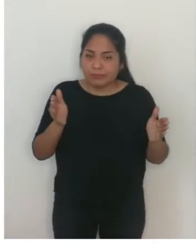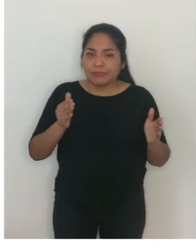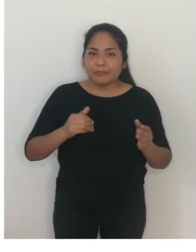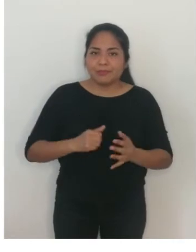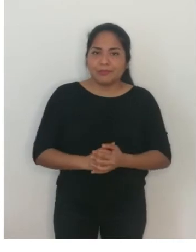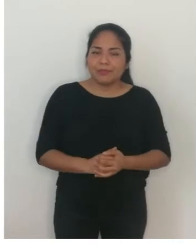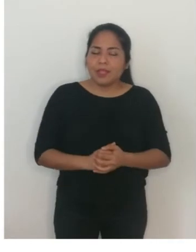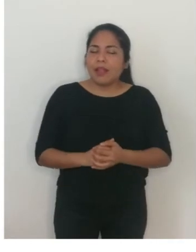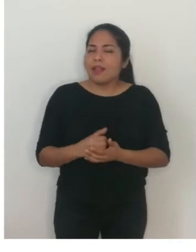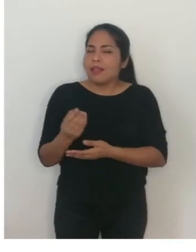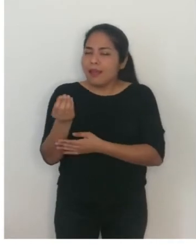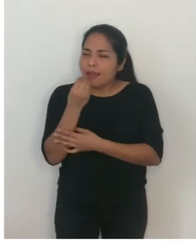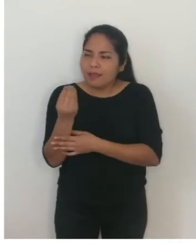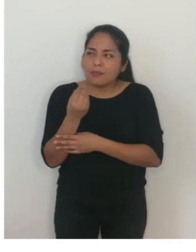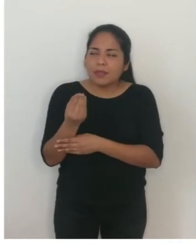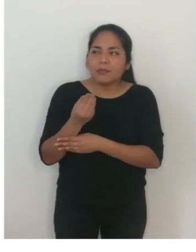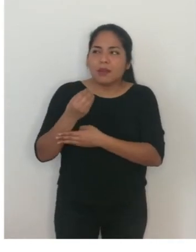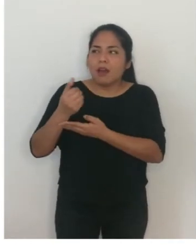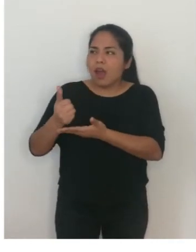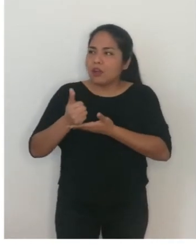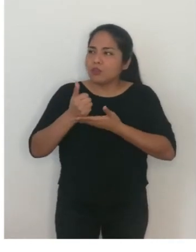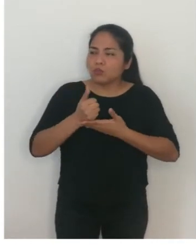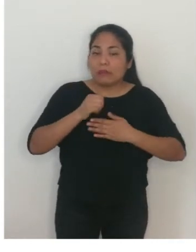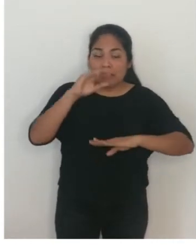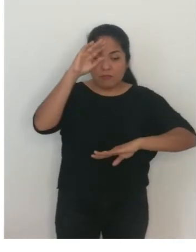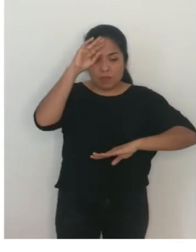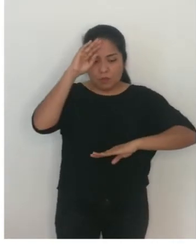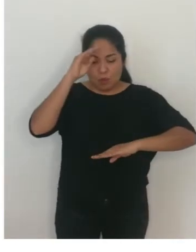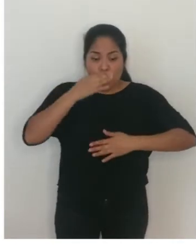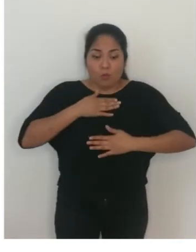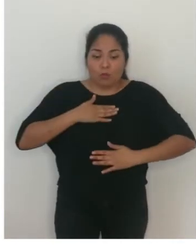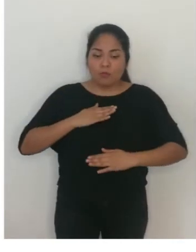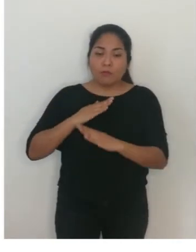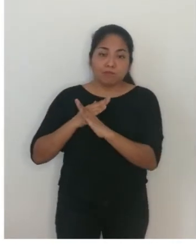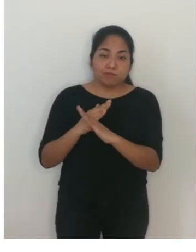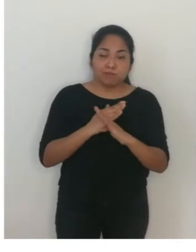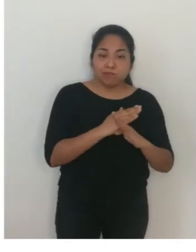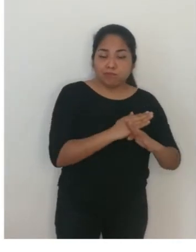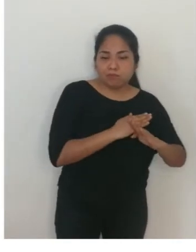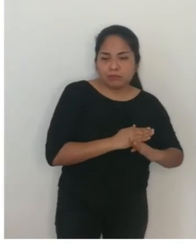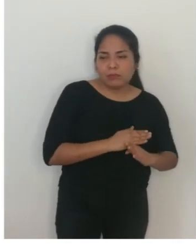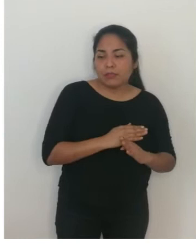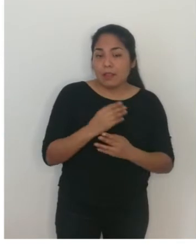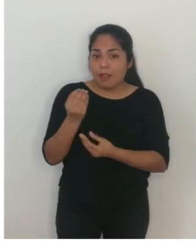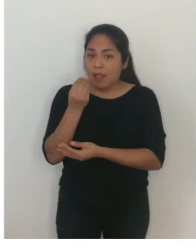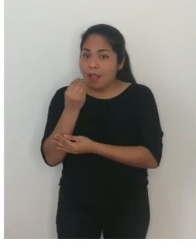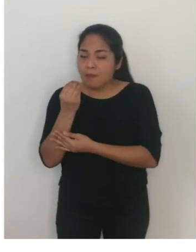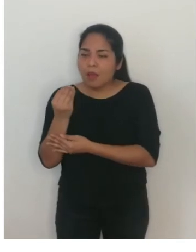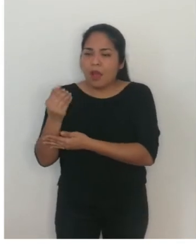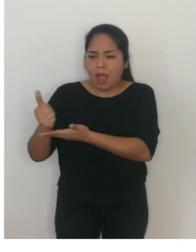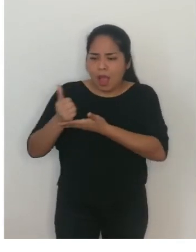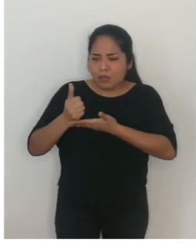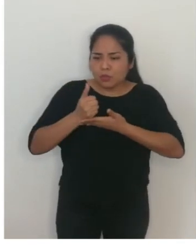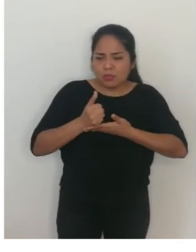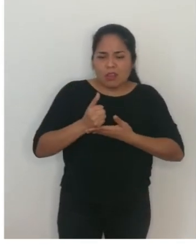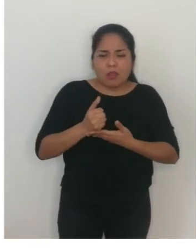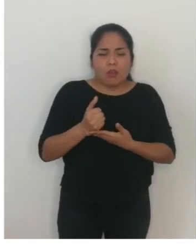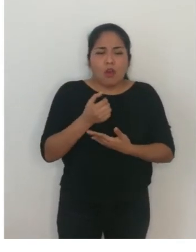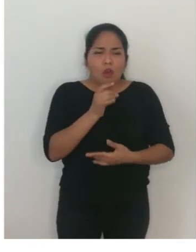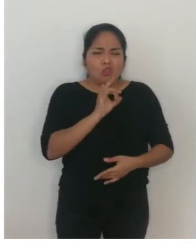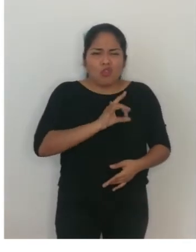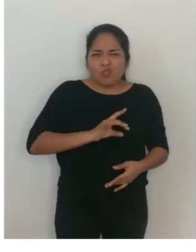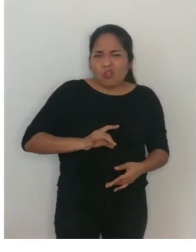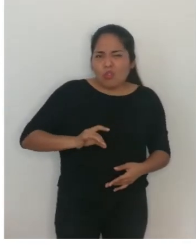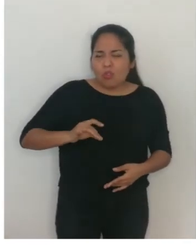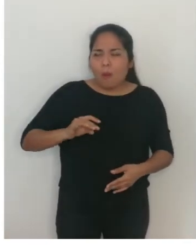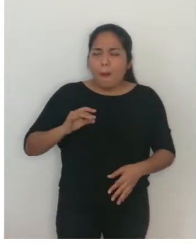tiempo la alimentación nos ayudará a fortalecer el sistema inmune y también a disminuir los malestares